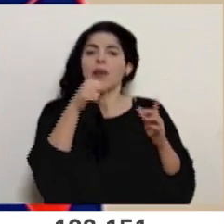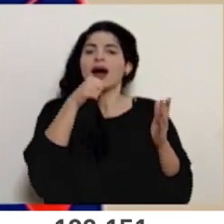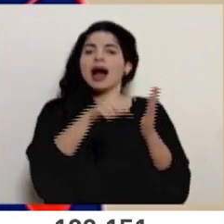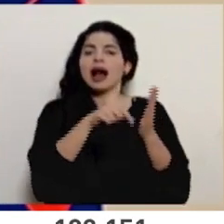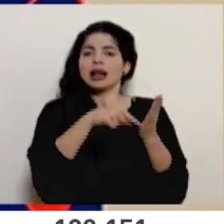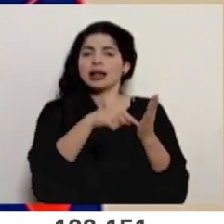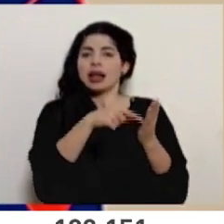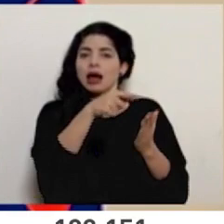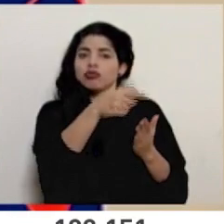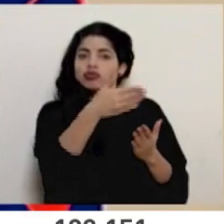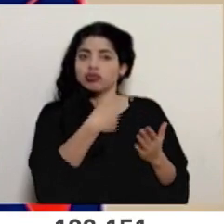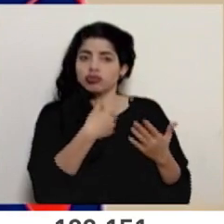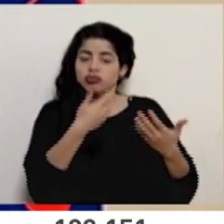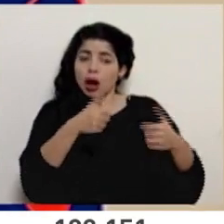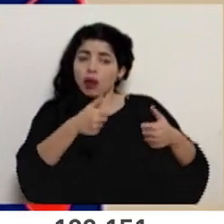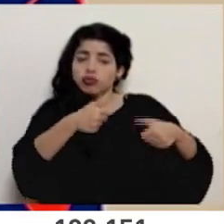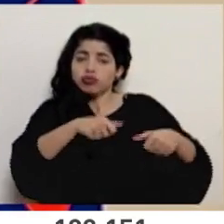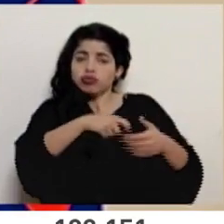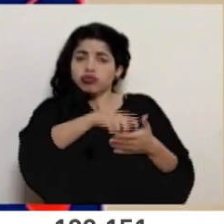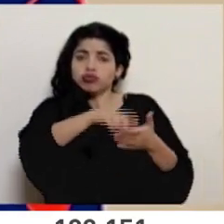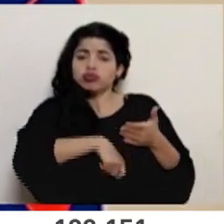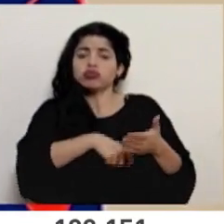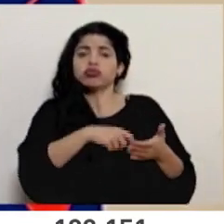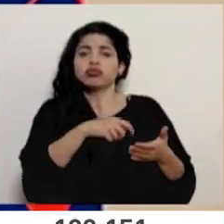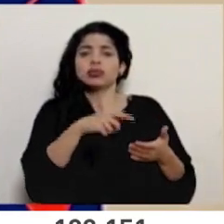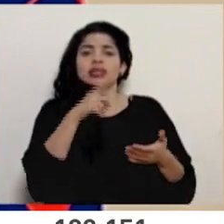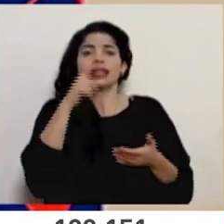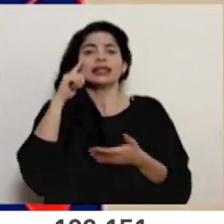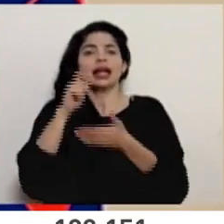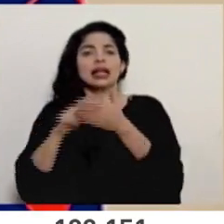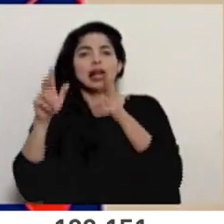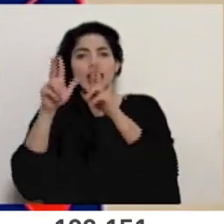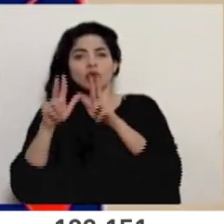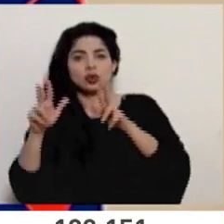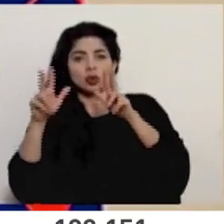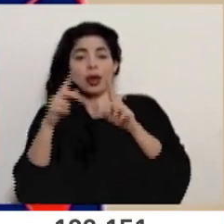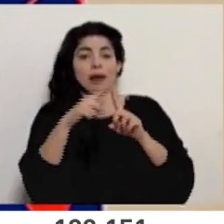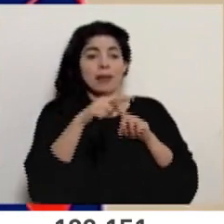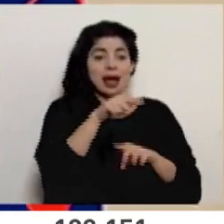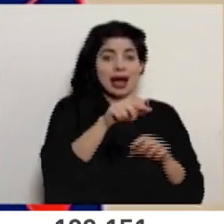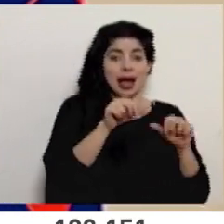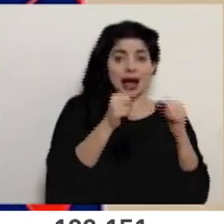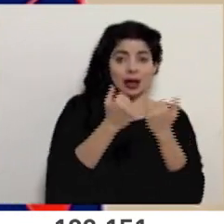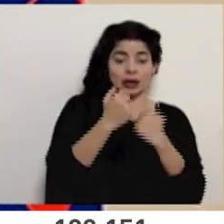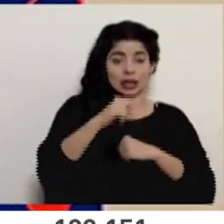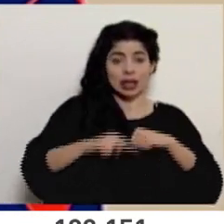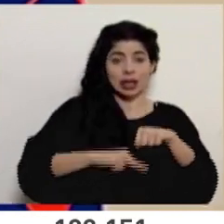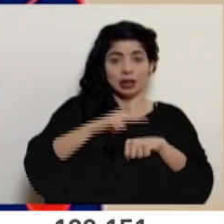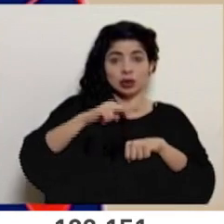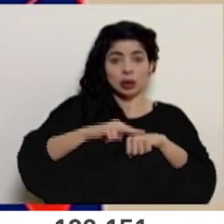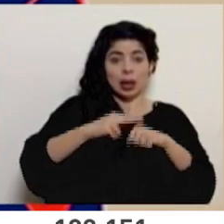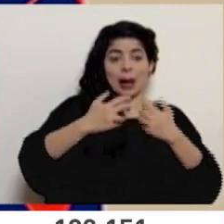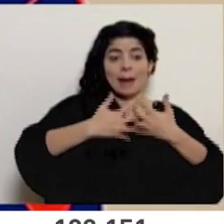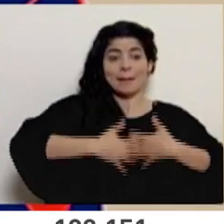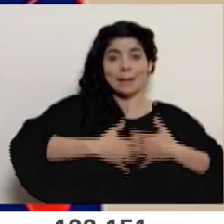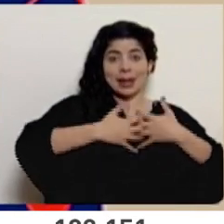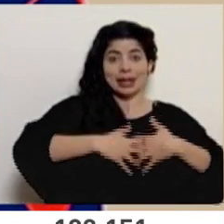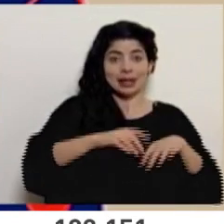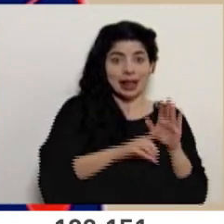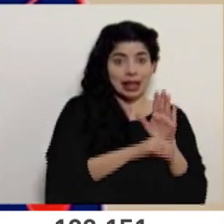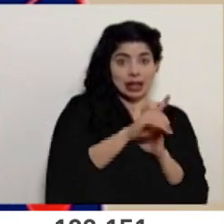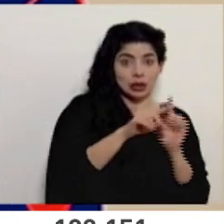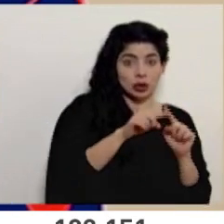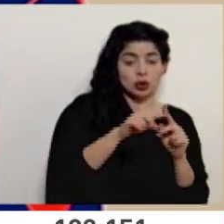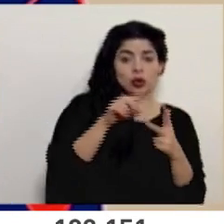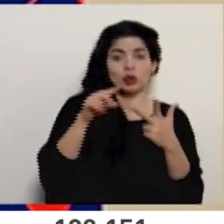que se firmó entre la Secretaría de Naciones Unidas, la Asociación Nacional Empresarial para el Desarrollo